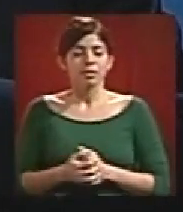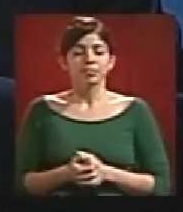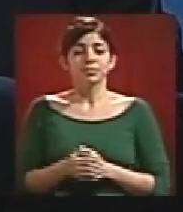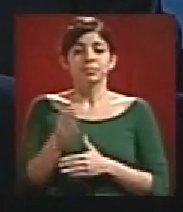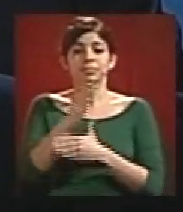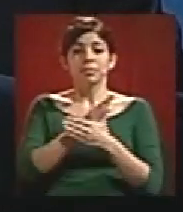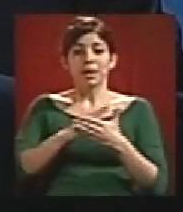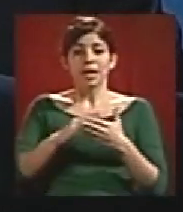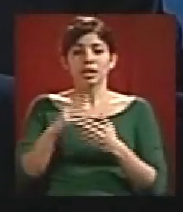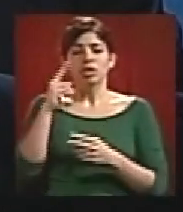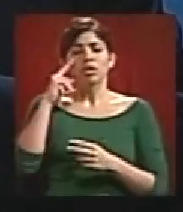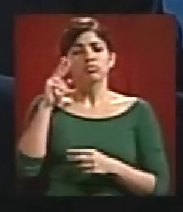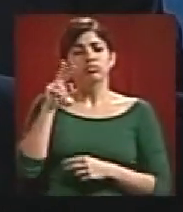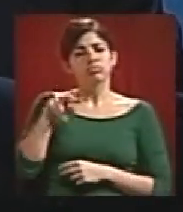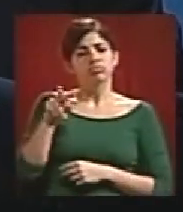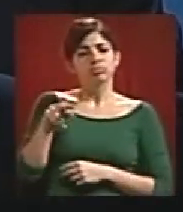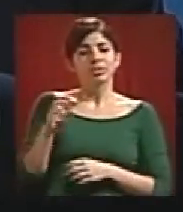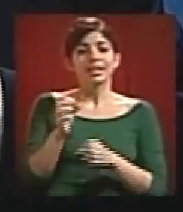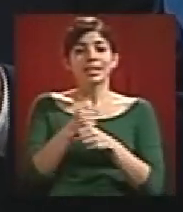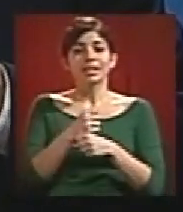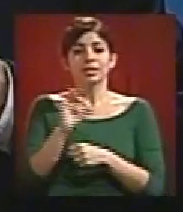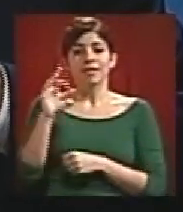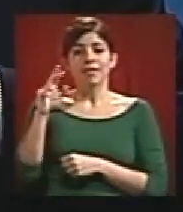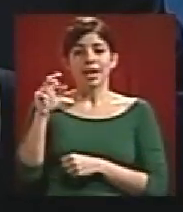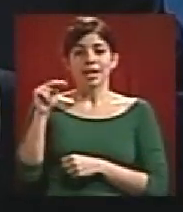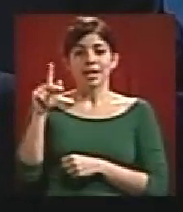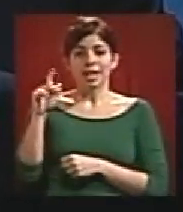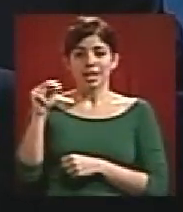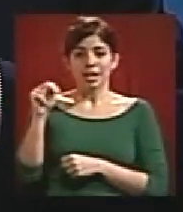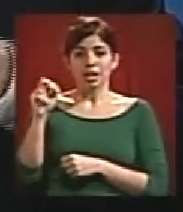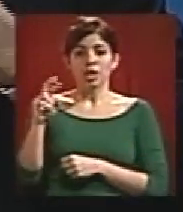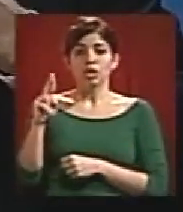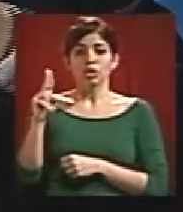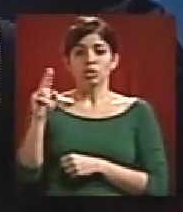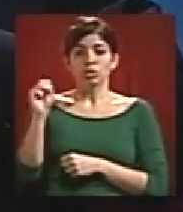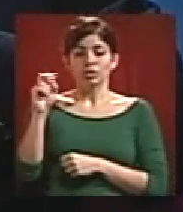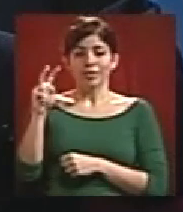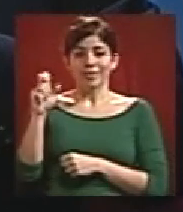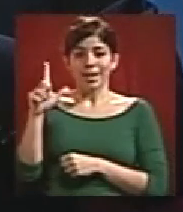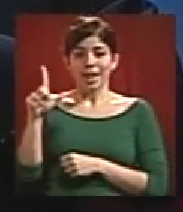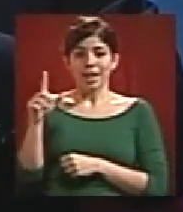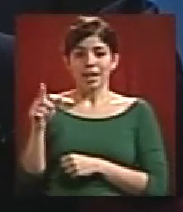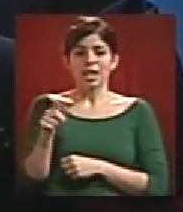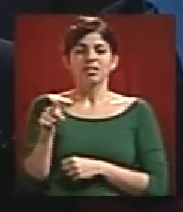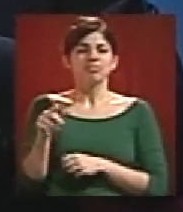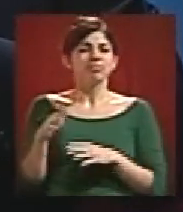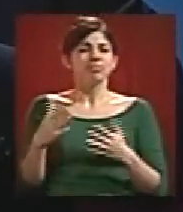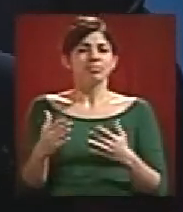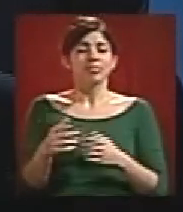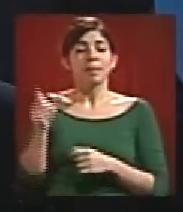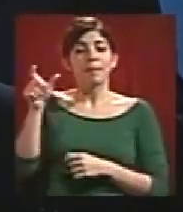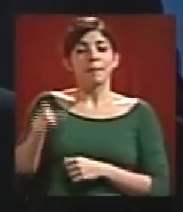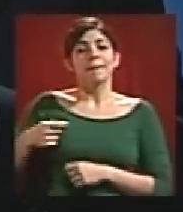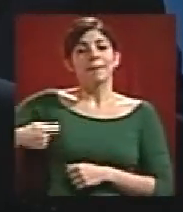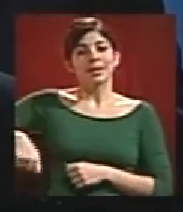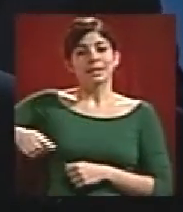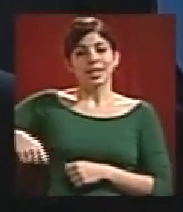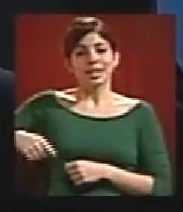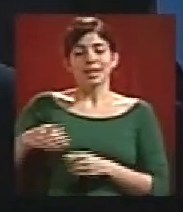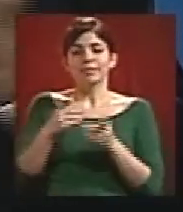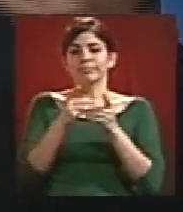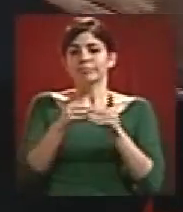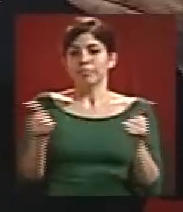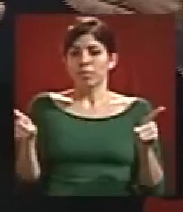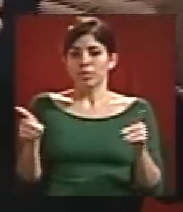Parte de una observación que hizo Franklin Delano Roosevelt. Franklin Delano Roosevelt le tocó ser el presidente